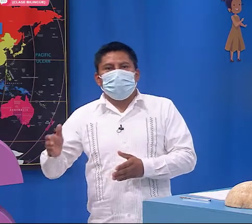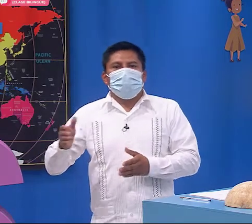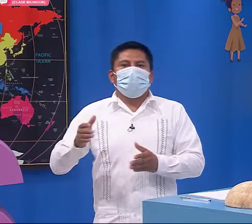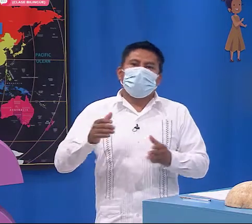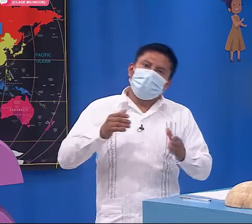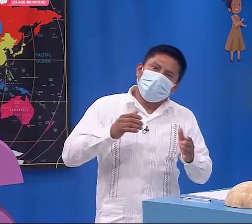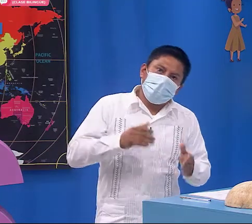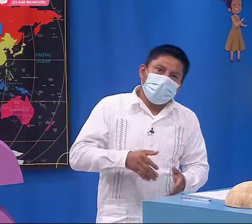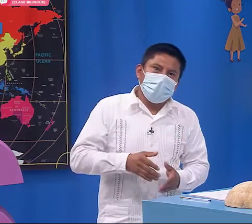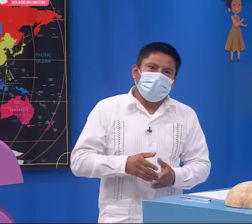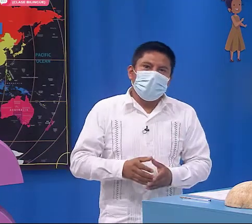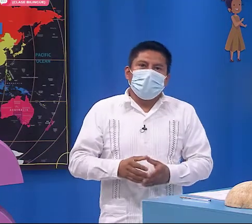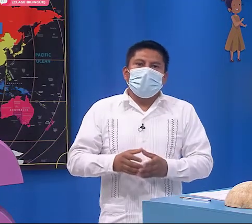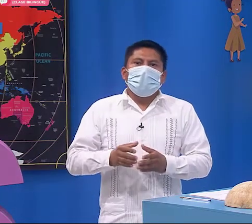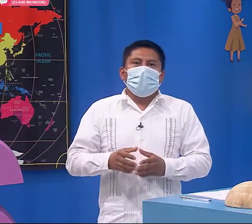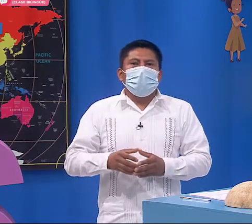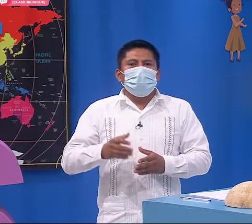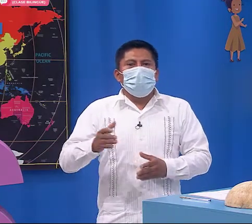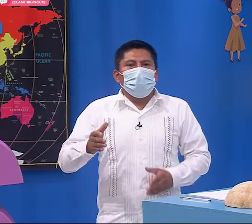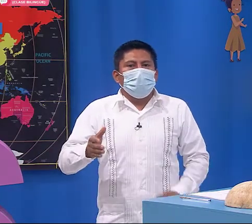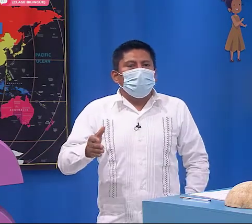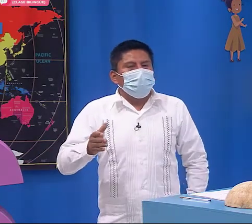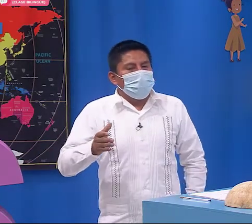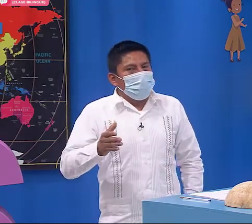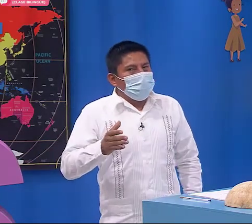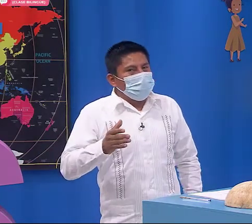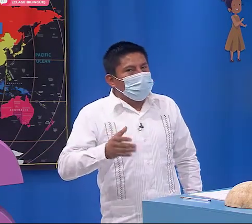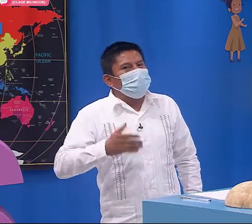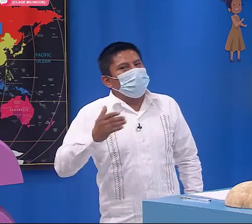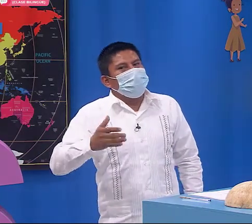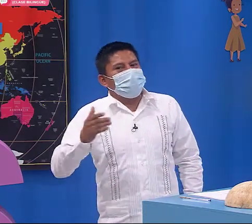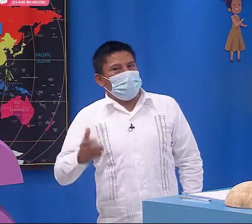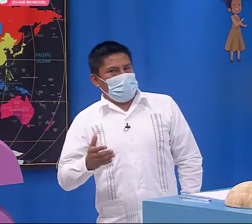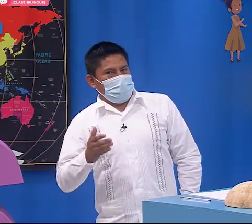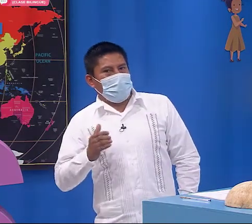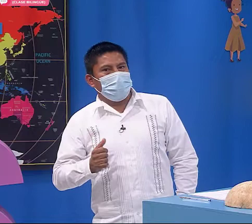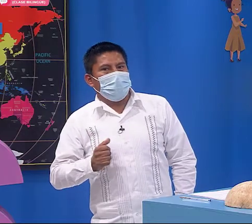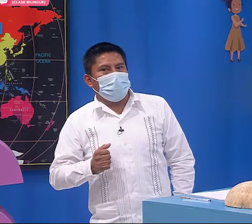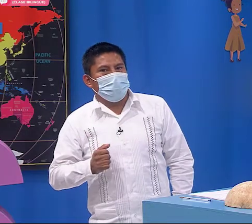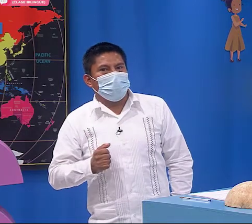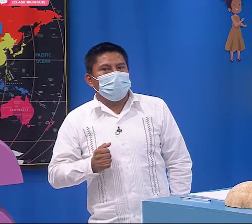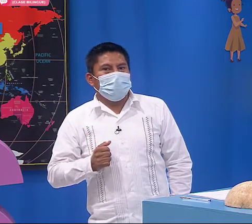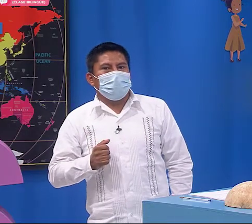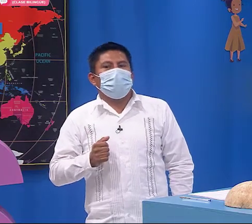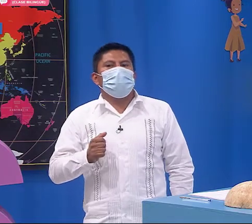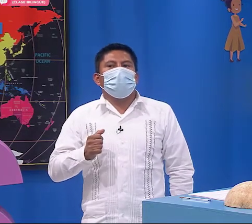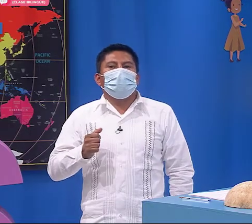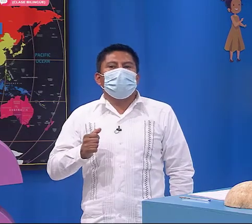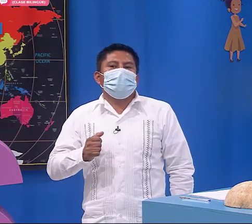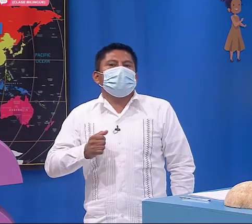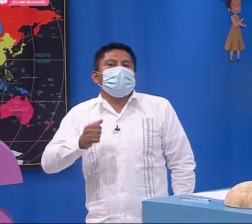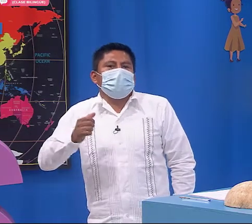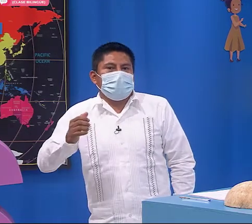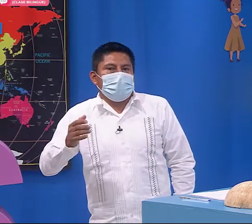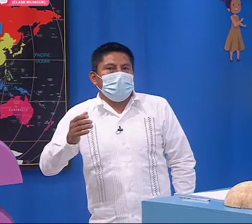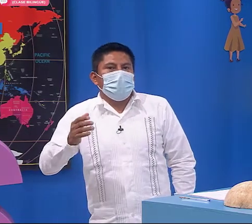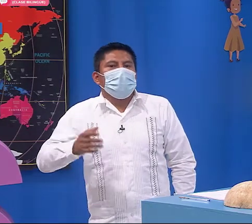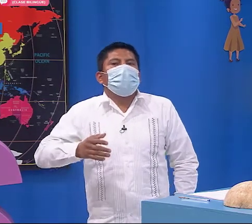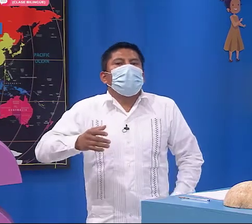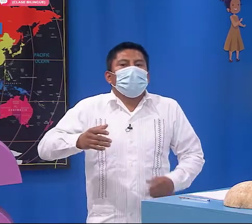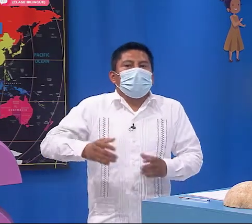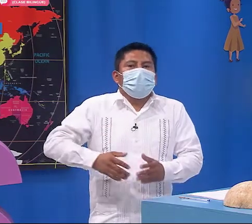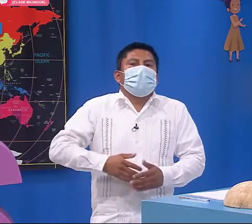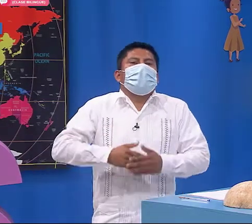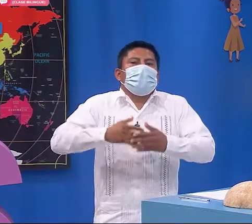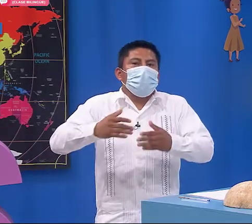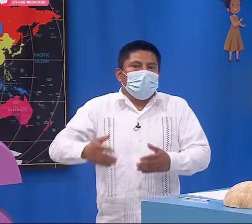gonda gonungini. Agumo gomo choto yoiza abi ano. Agumo chizaha izala